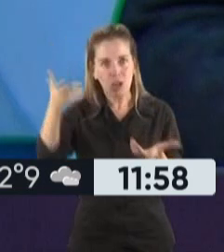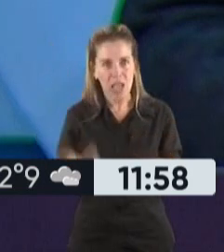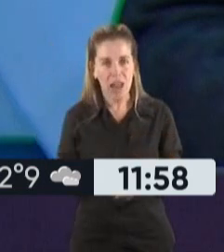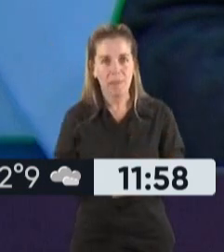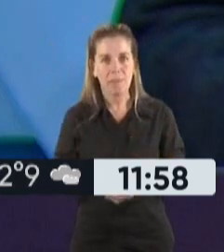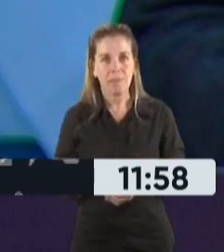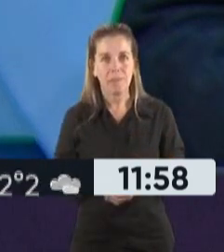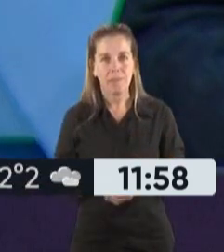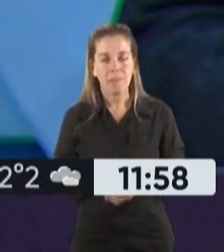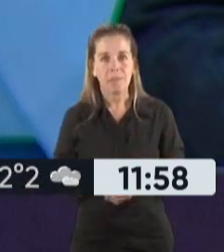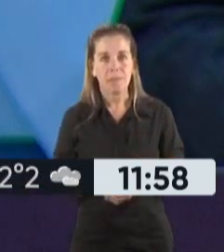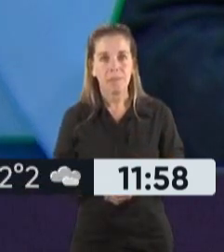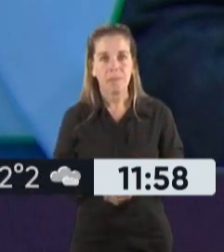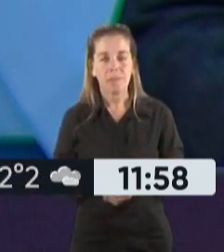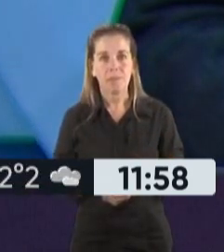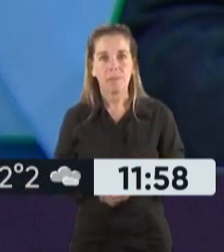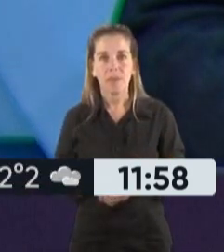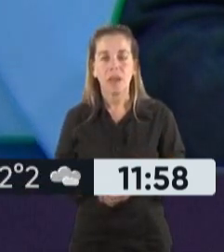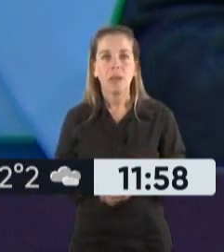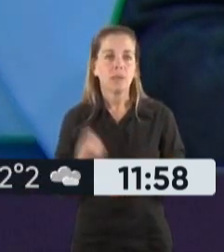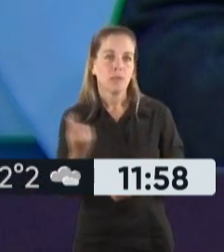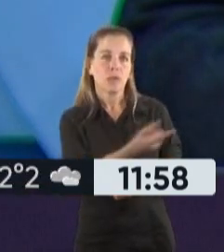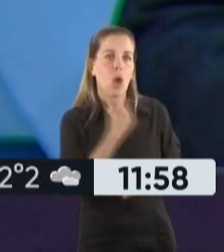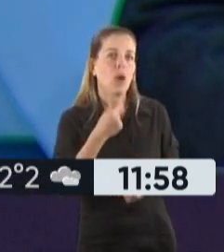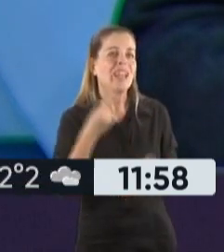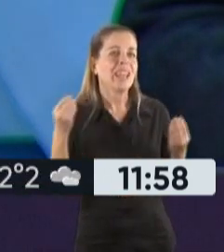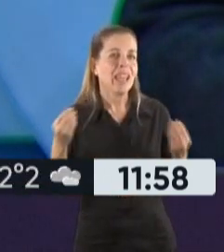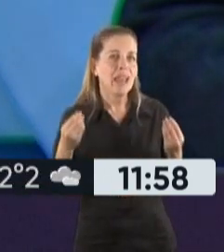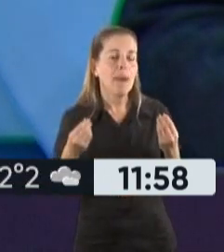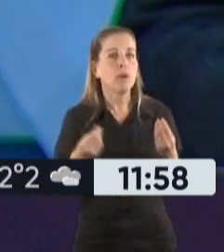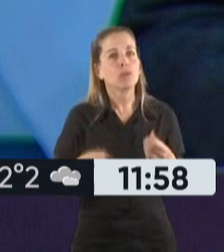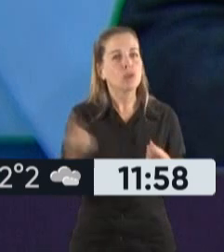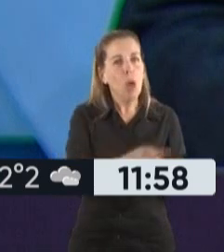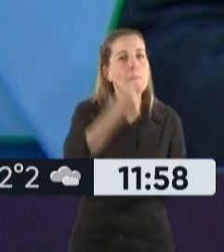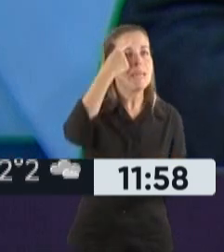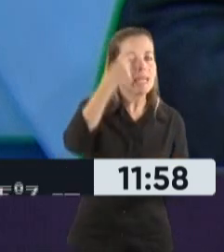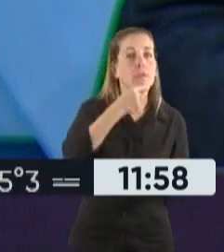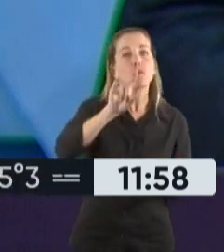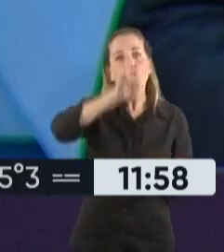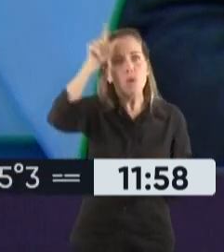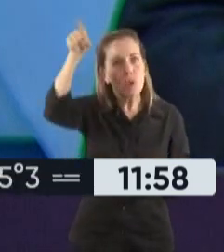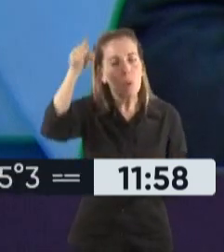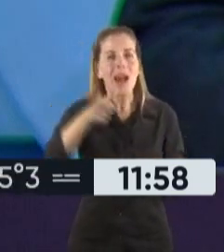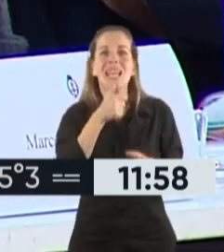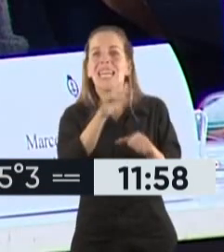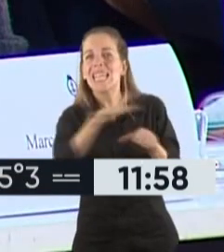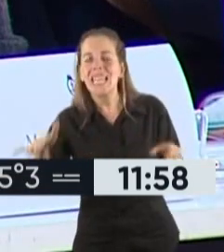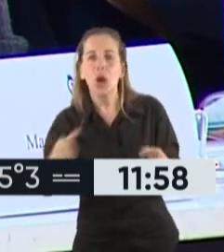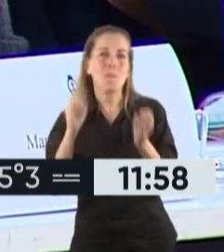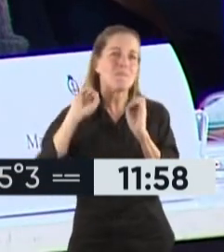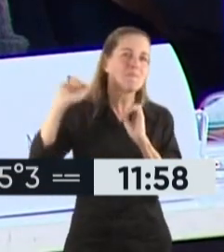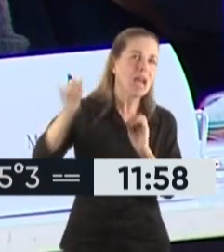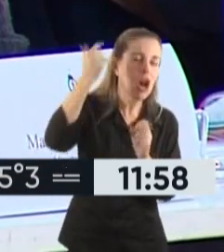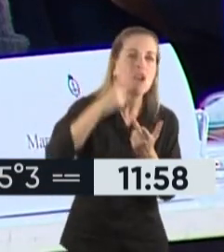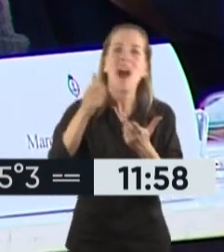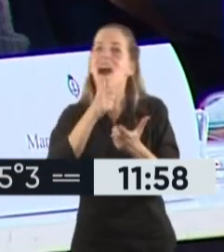Y si algo decíamos todos era que Uruguay tenía los mejores ríos subterráneos, tenía uno de los mejores acuíferos del mundo, y